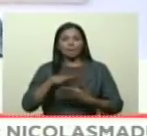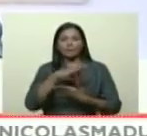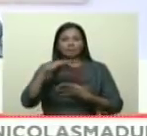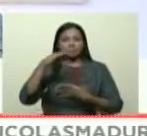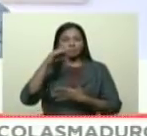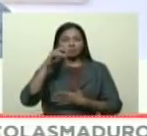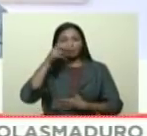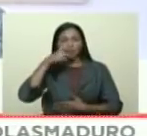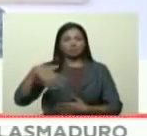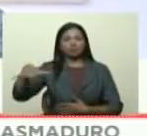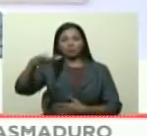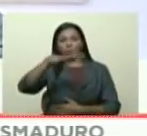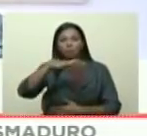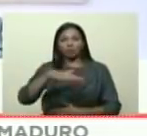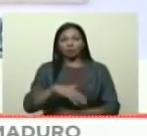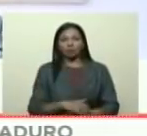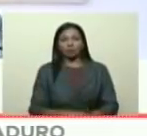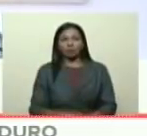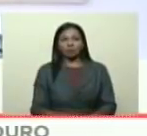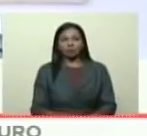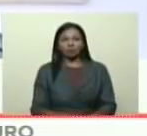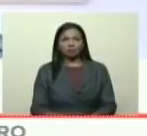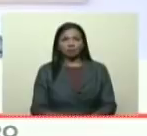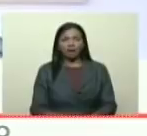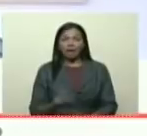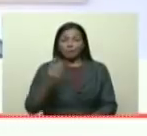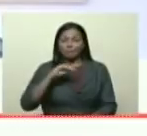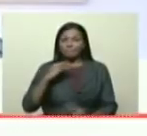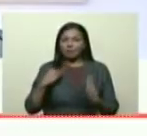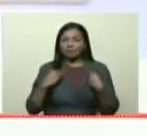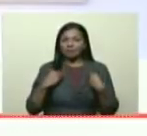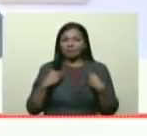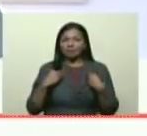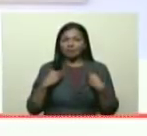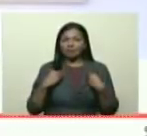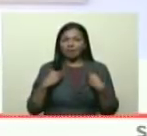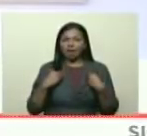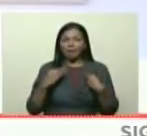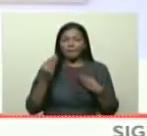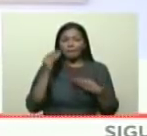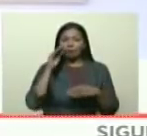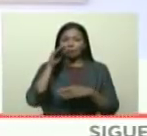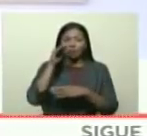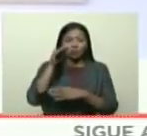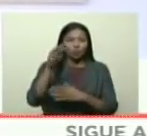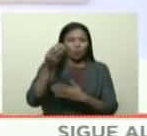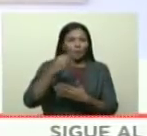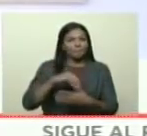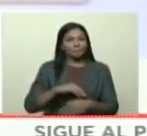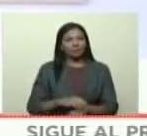pueblos, de que hay más vida más allá.